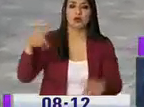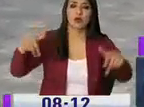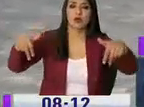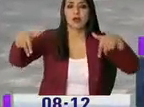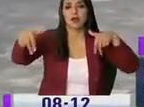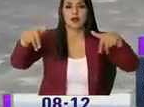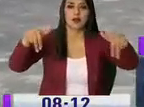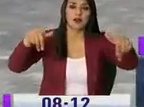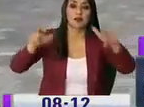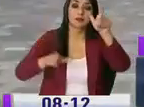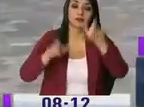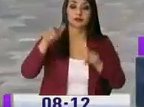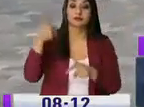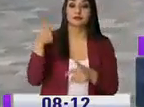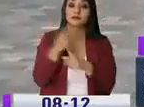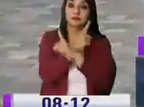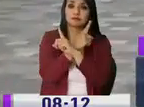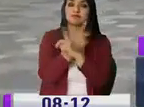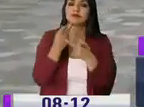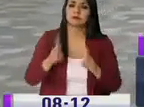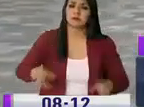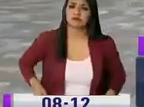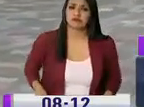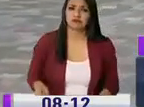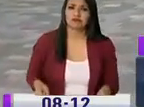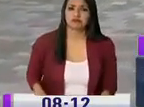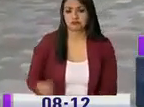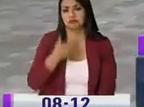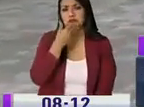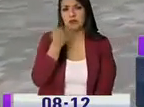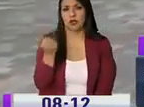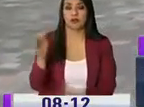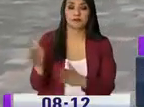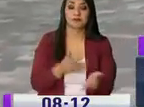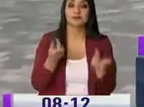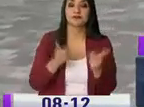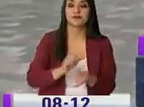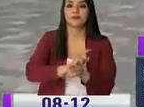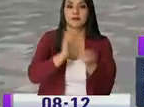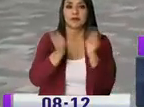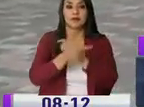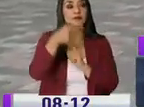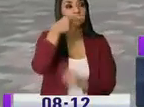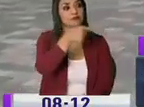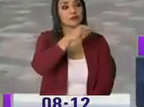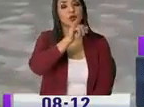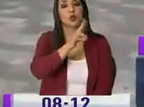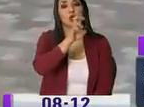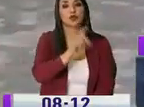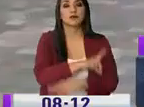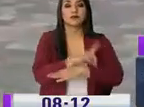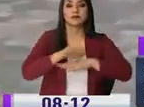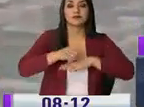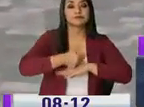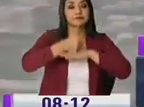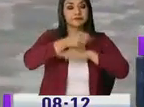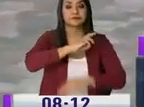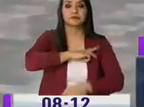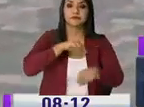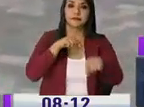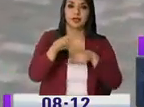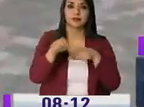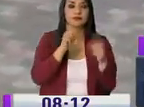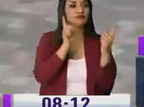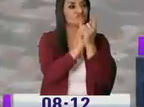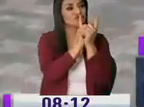las personas con discapacidad. Pero esto cambios llegan acompañados de otros que nos va a explicar Julio Puga, él es director de la Agencia Metropolitana de